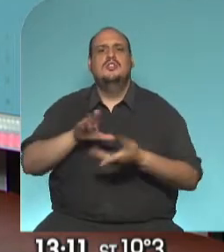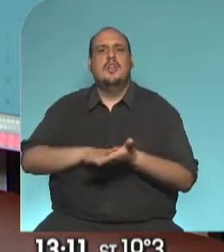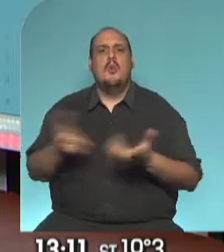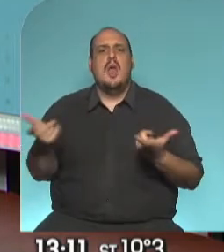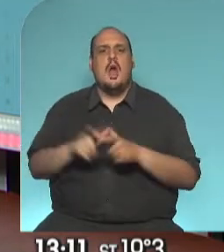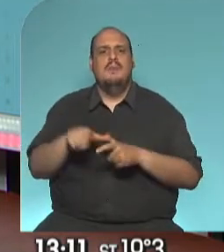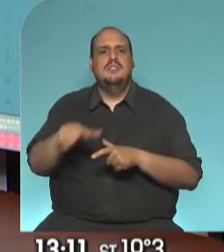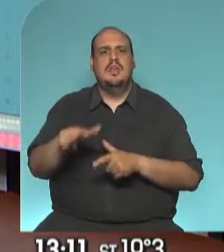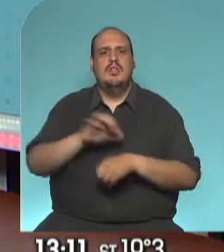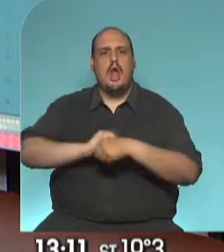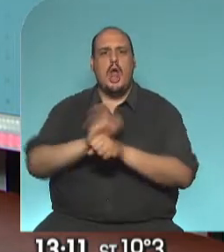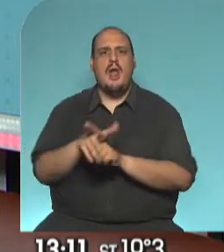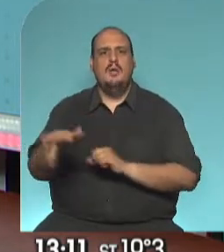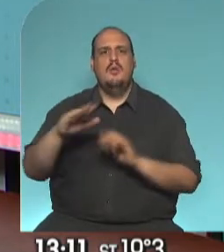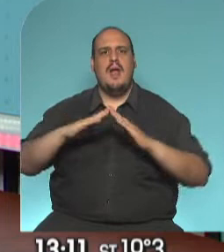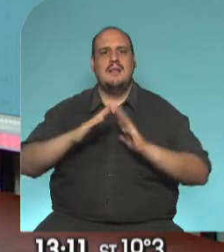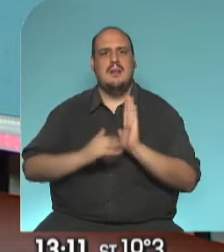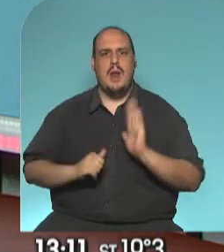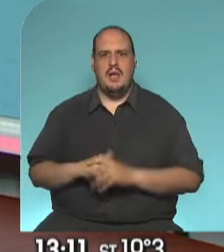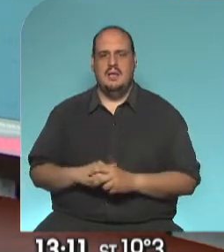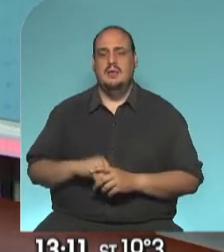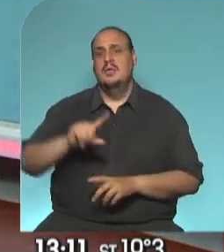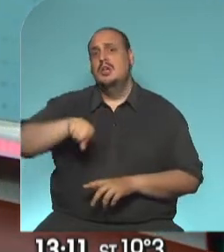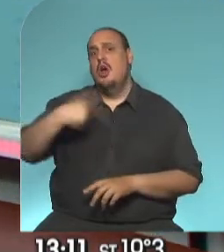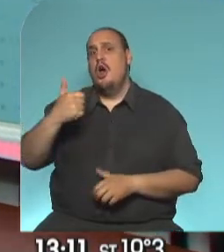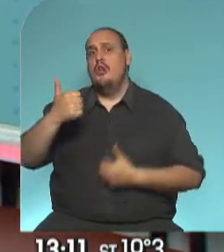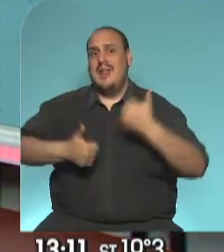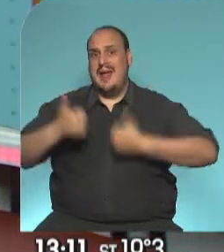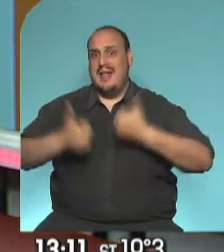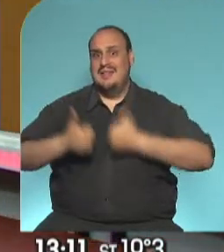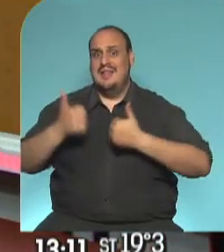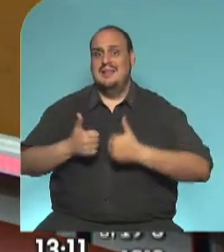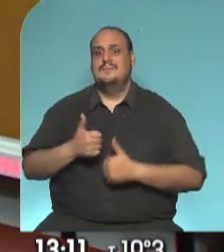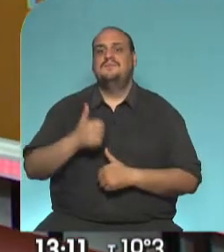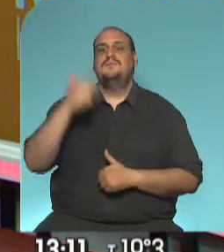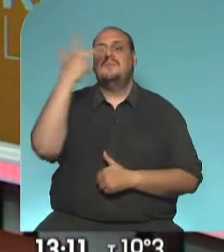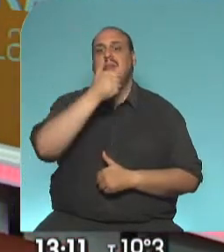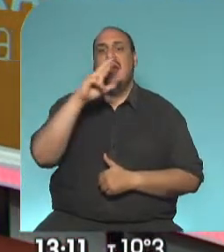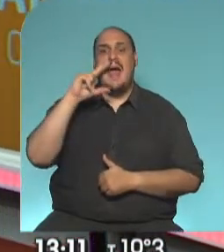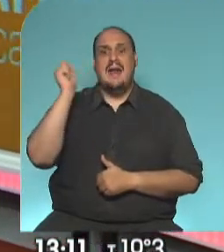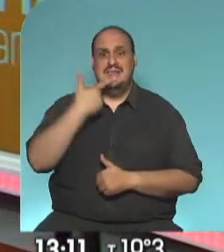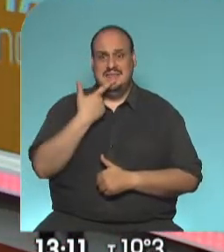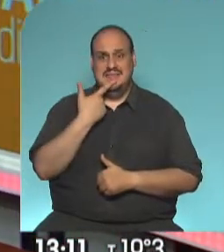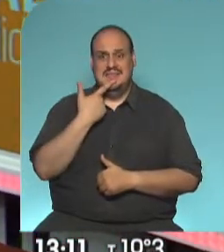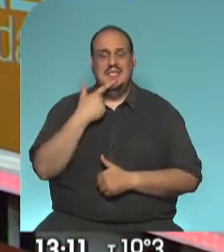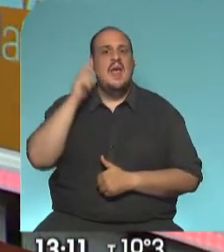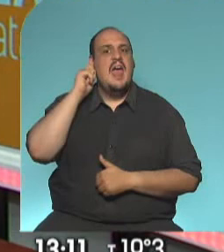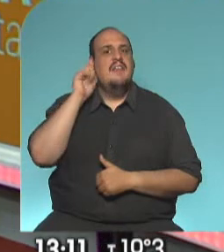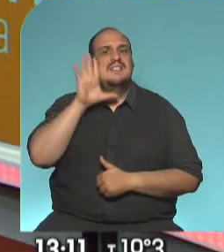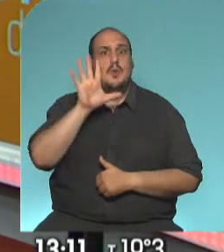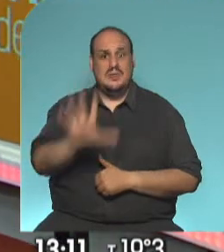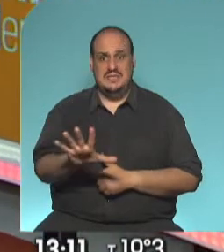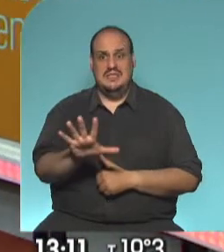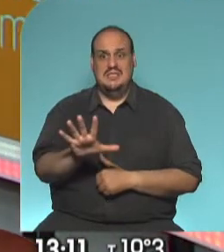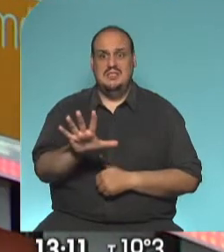en la Casa Blanca. Y otra de las candidatas es la del Partido Demócrata, Kamala Harris, que tiene 55 años. Y